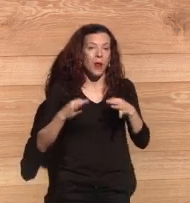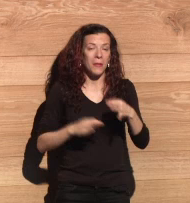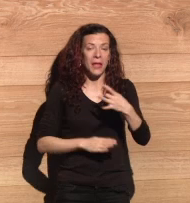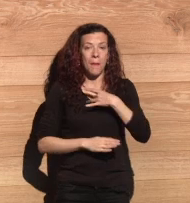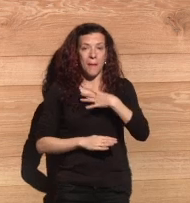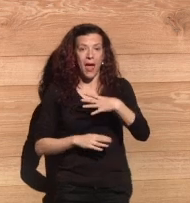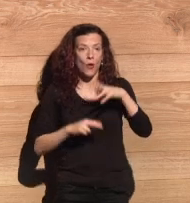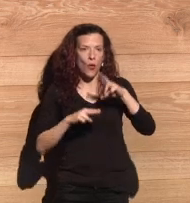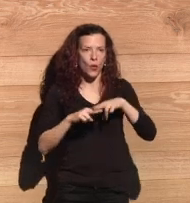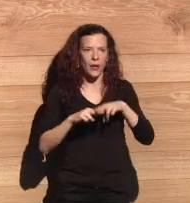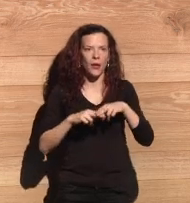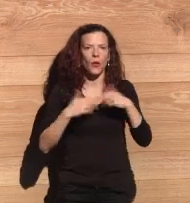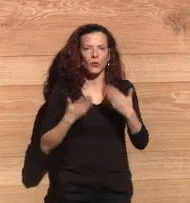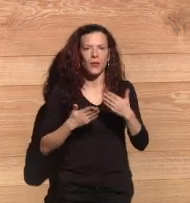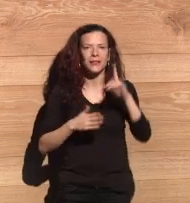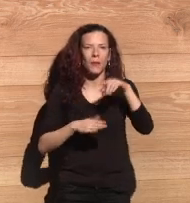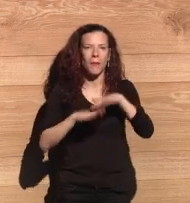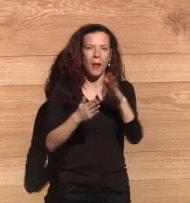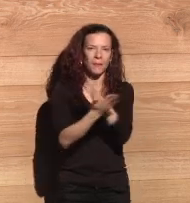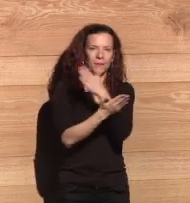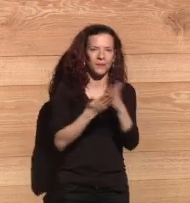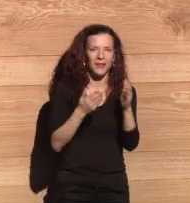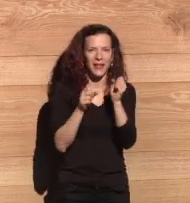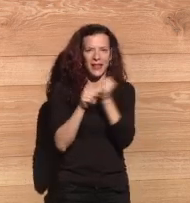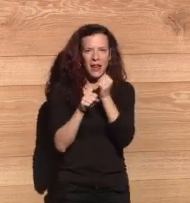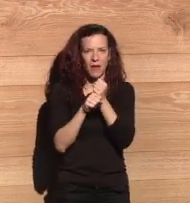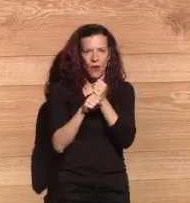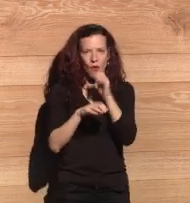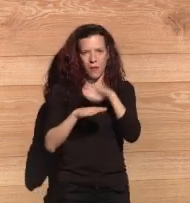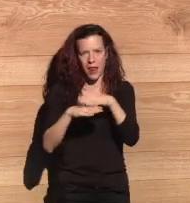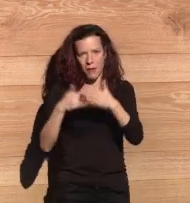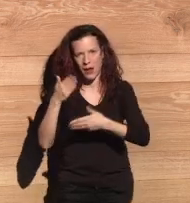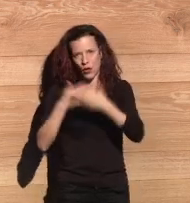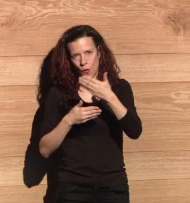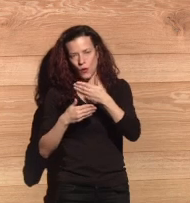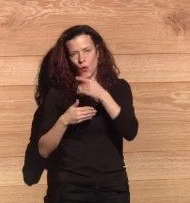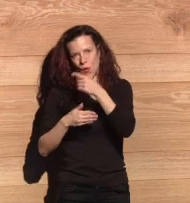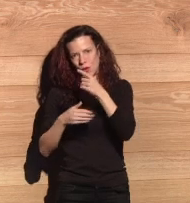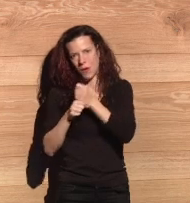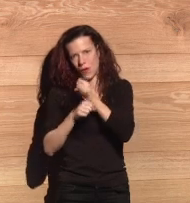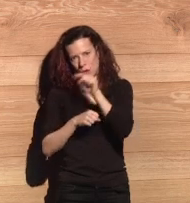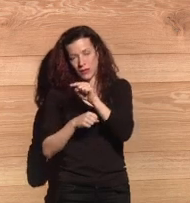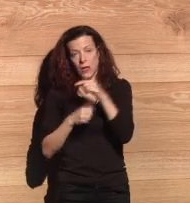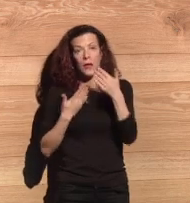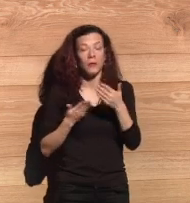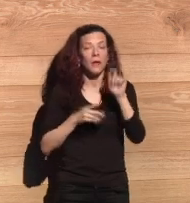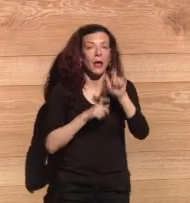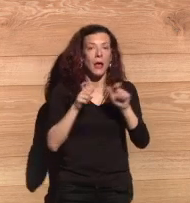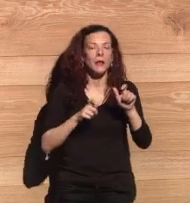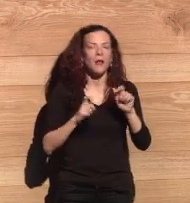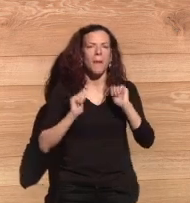blanco y negro, también para diferenciar un poco del trabajo que estaba haciendo para el medio que estaba trabajando. Y la gente empezó